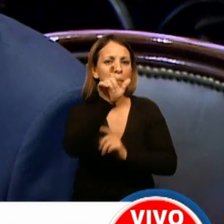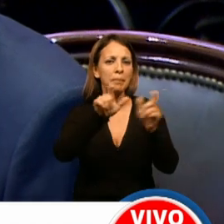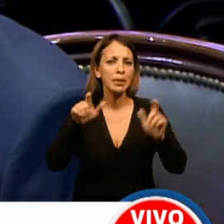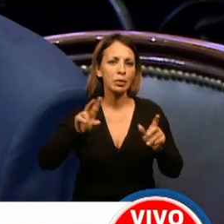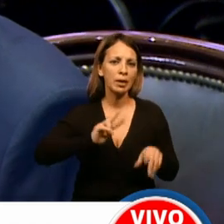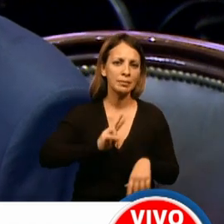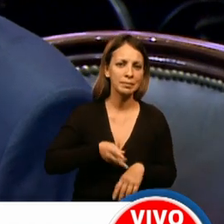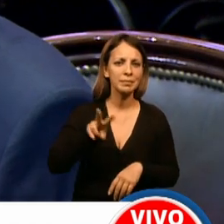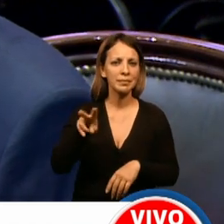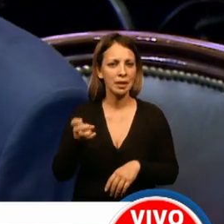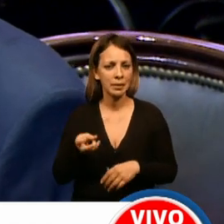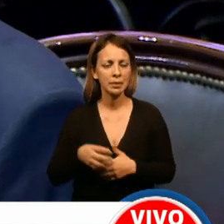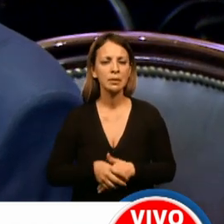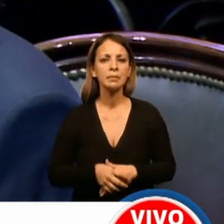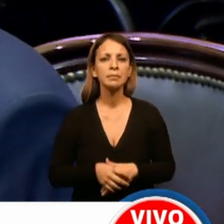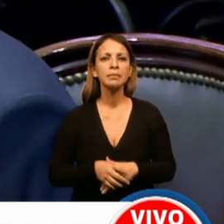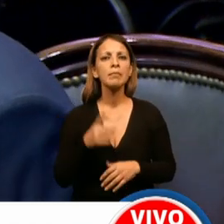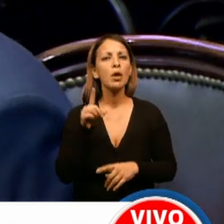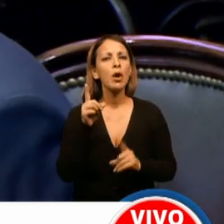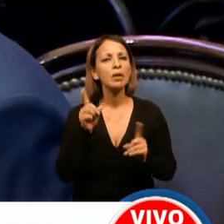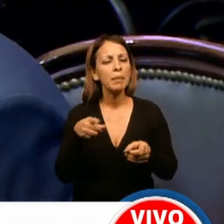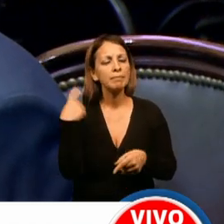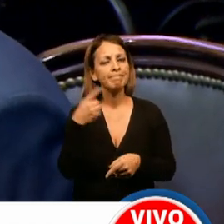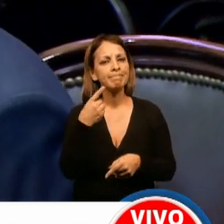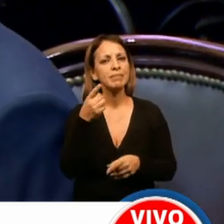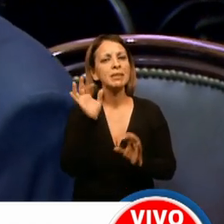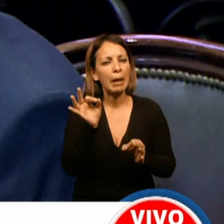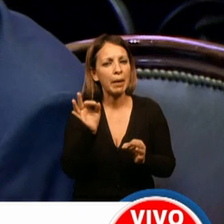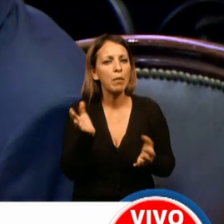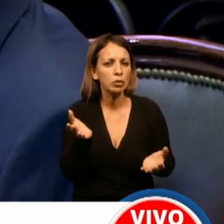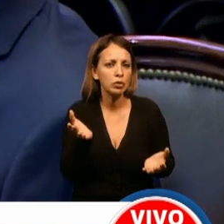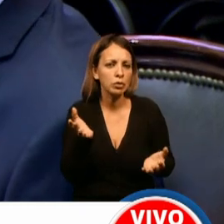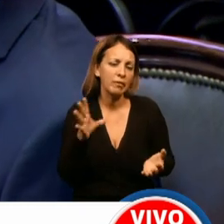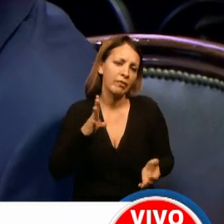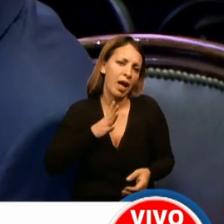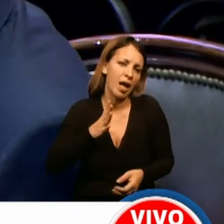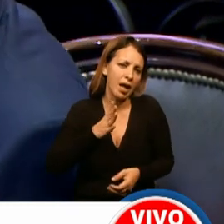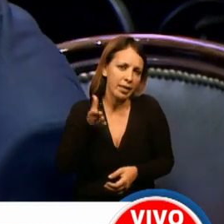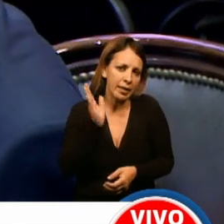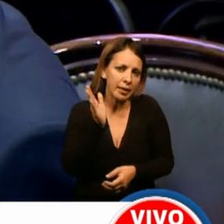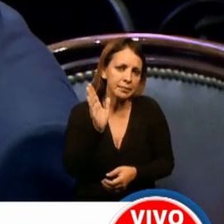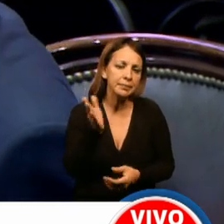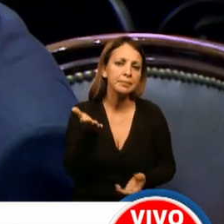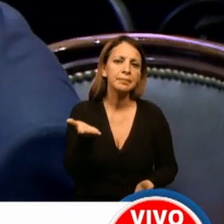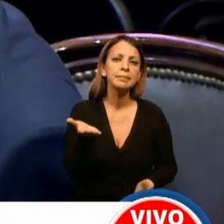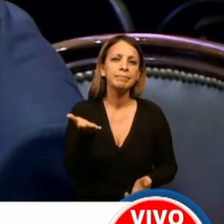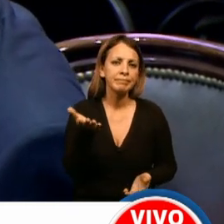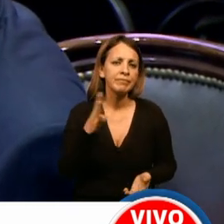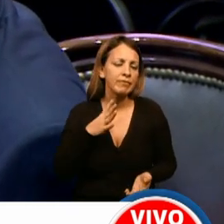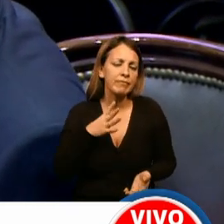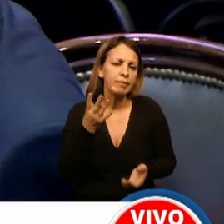trans pero sabemos que estamos lejos de saldar la deuda